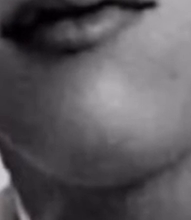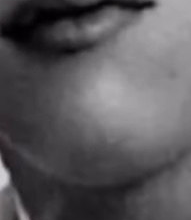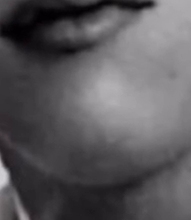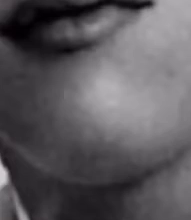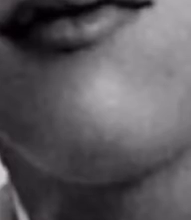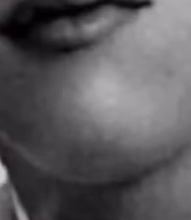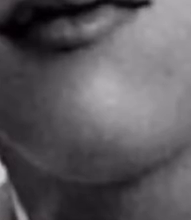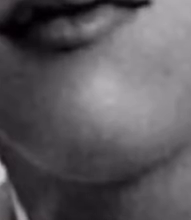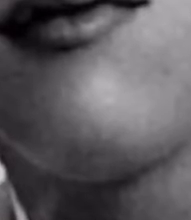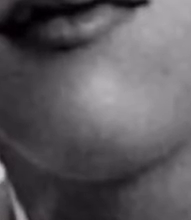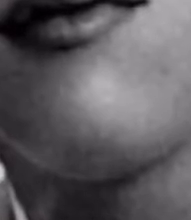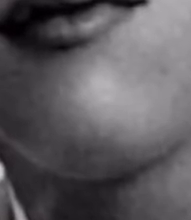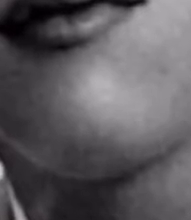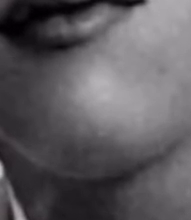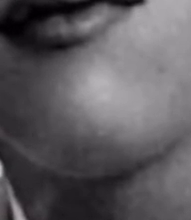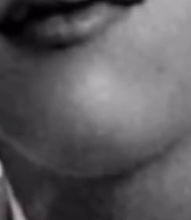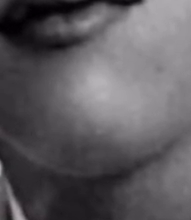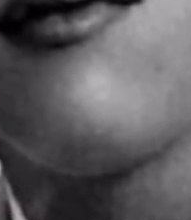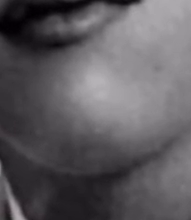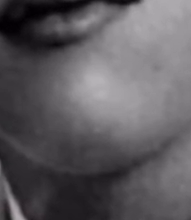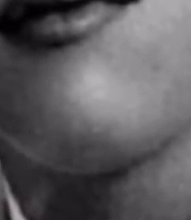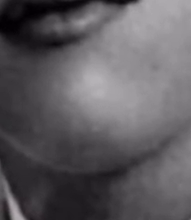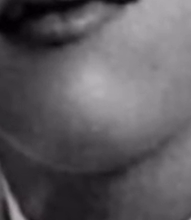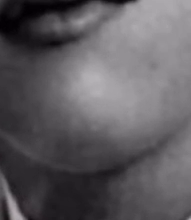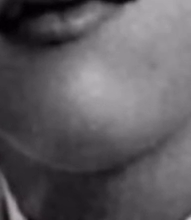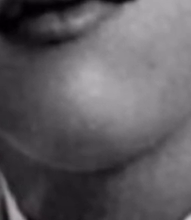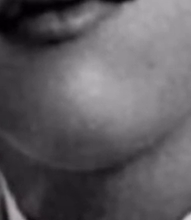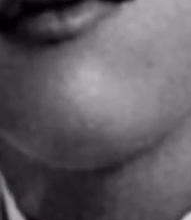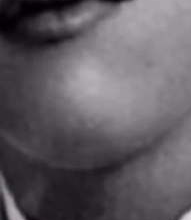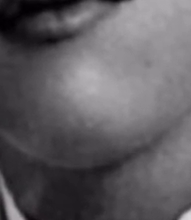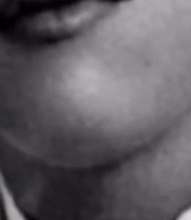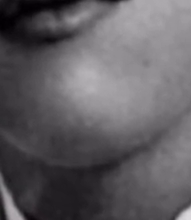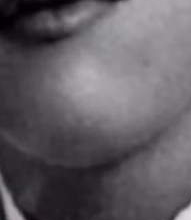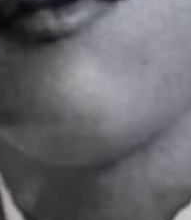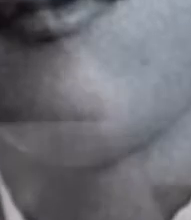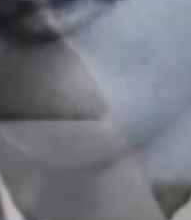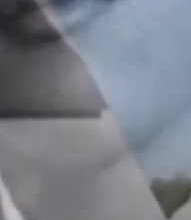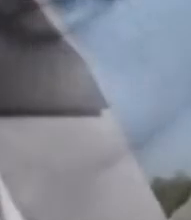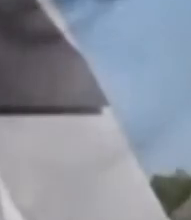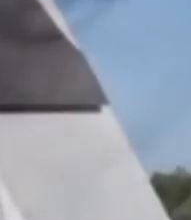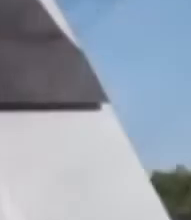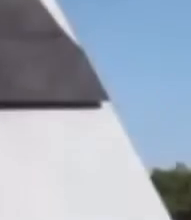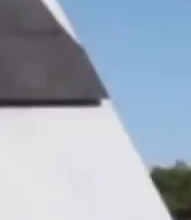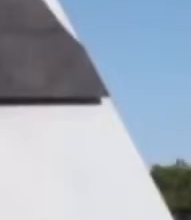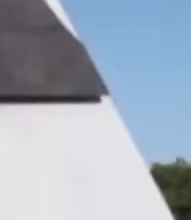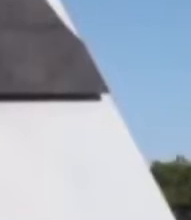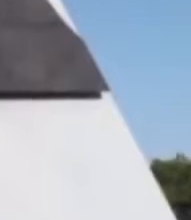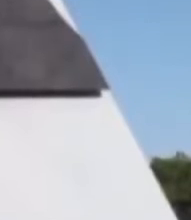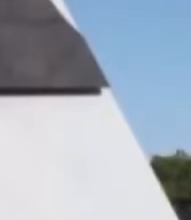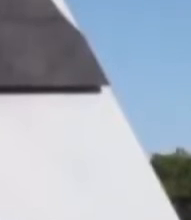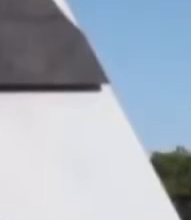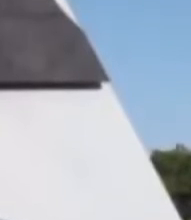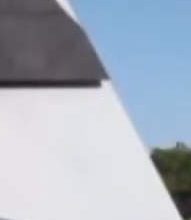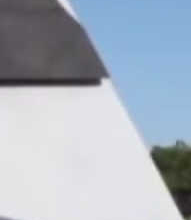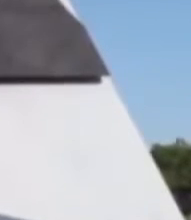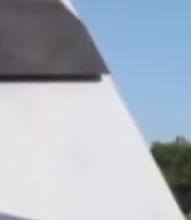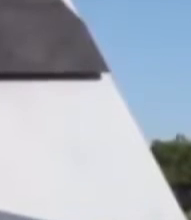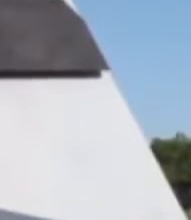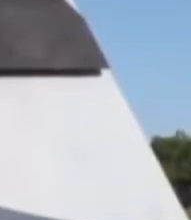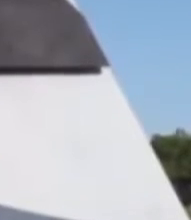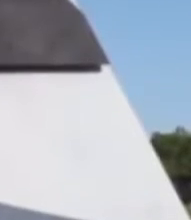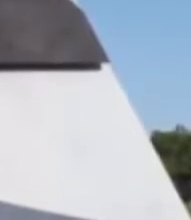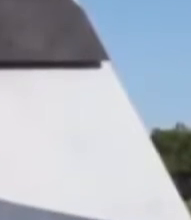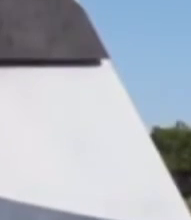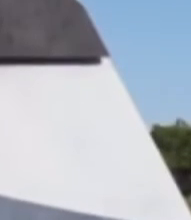apareces, no me importa, yo te doy una canción.